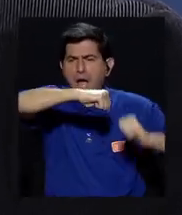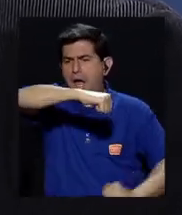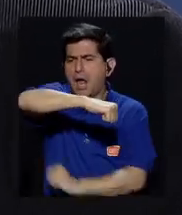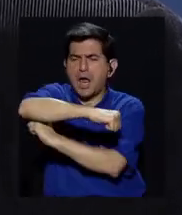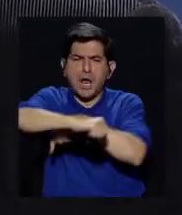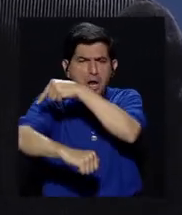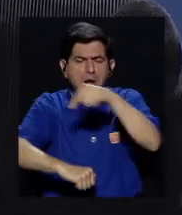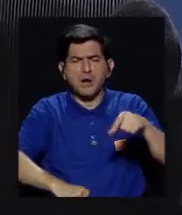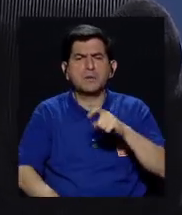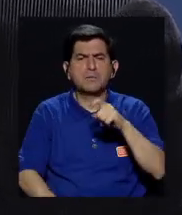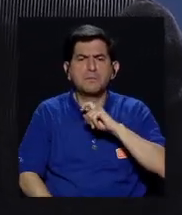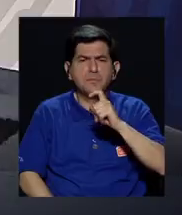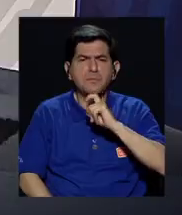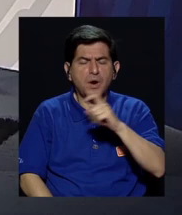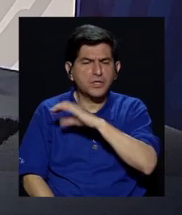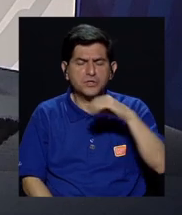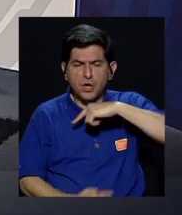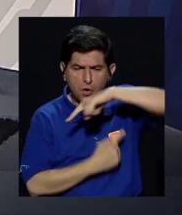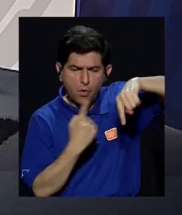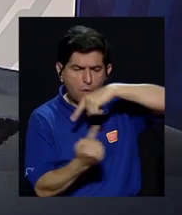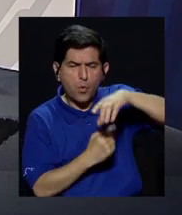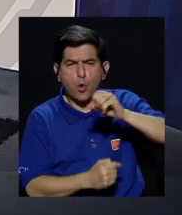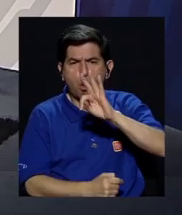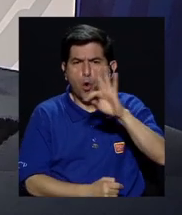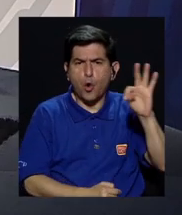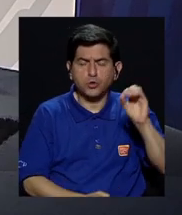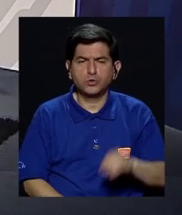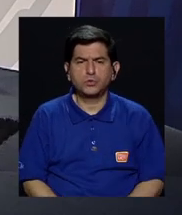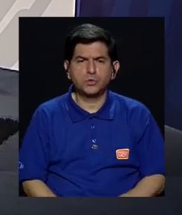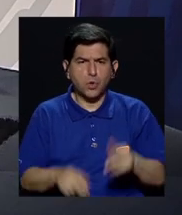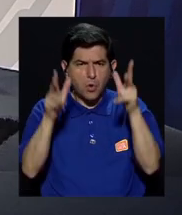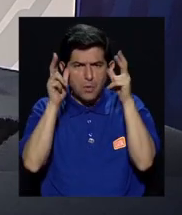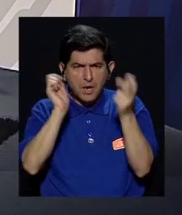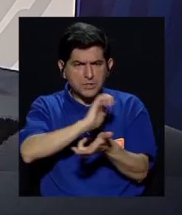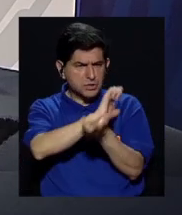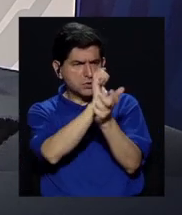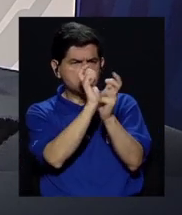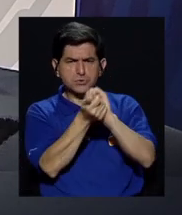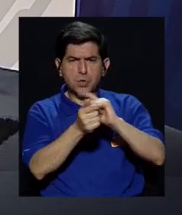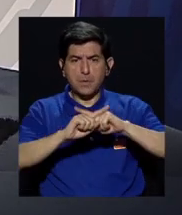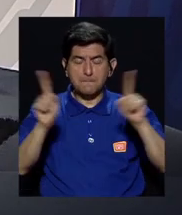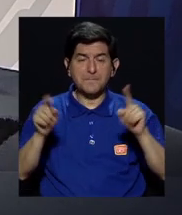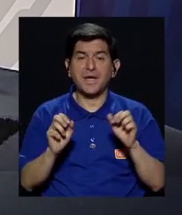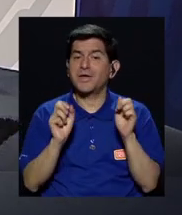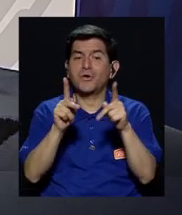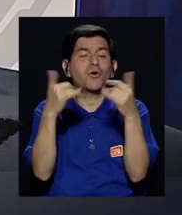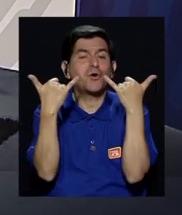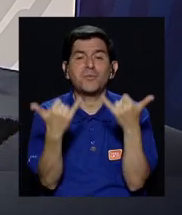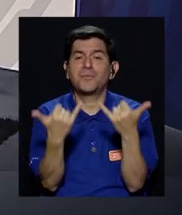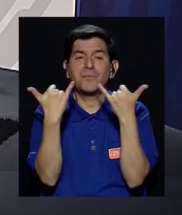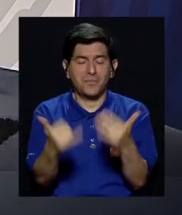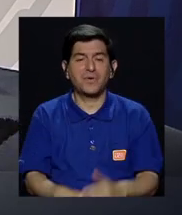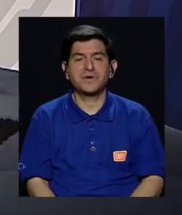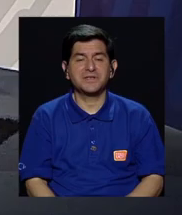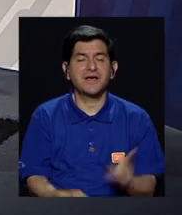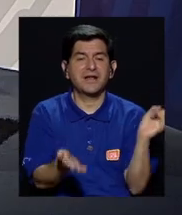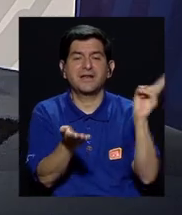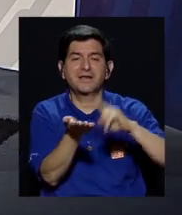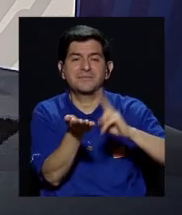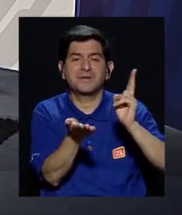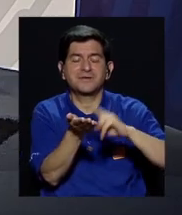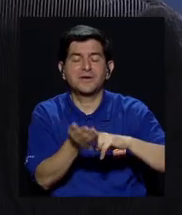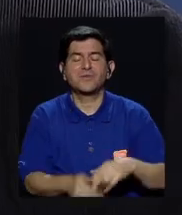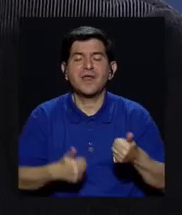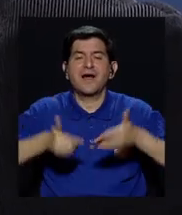que se corrigió y cuando vino el huracán otto la percepción empezó a cambiar pero ya no había posibilidades de inscribirse como